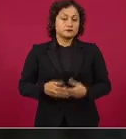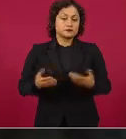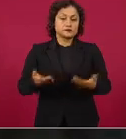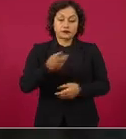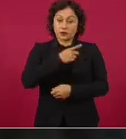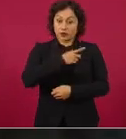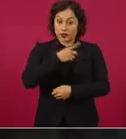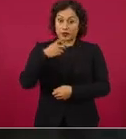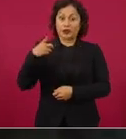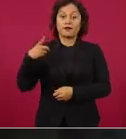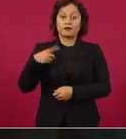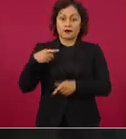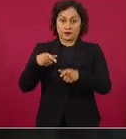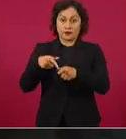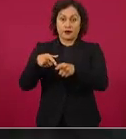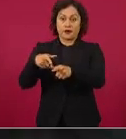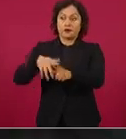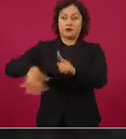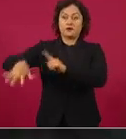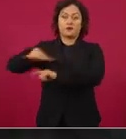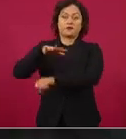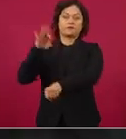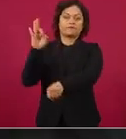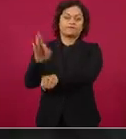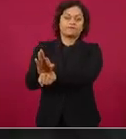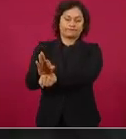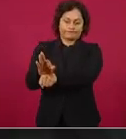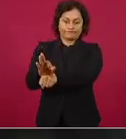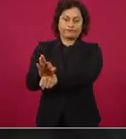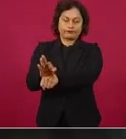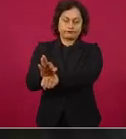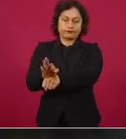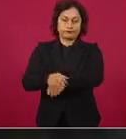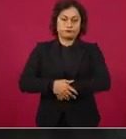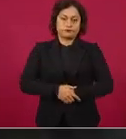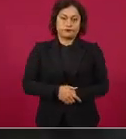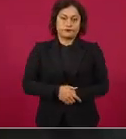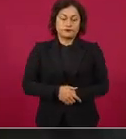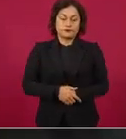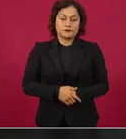la protección del medio ambiente, que